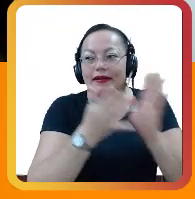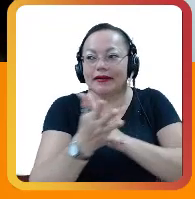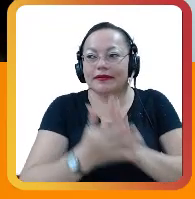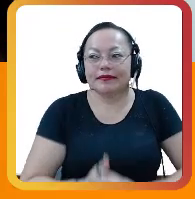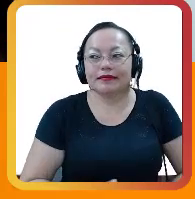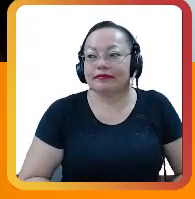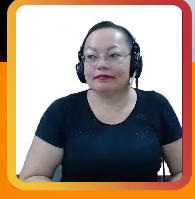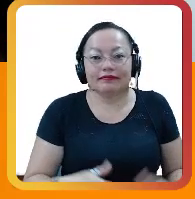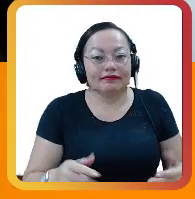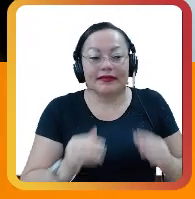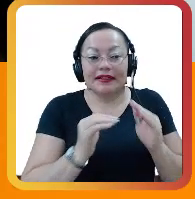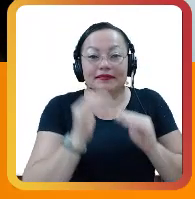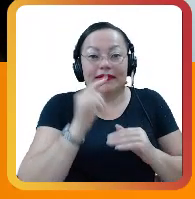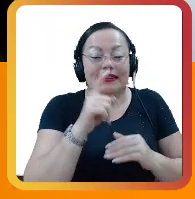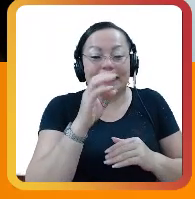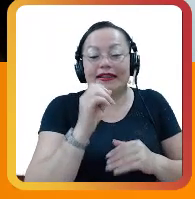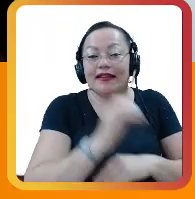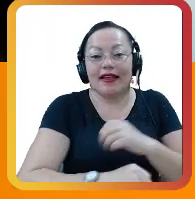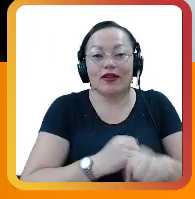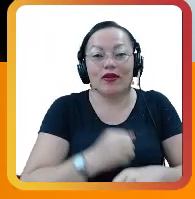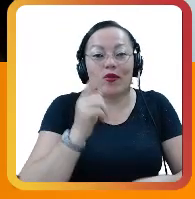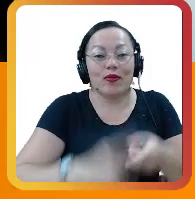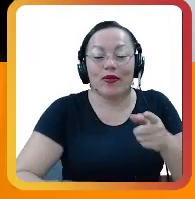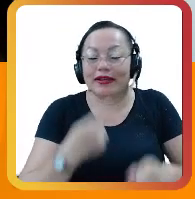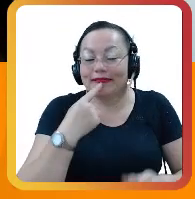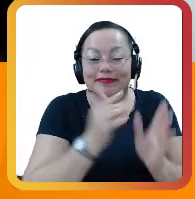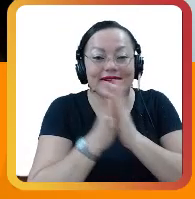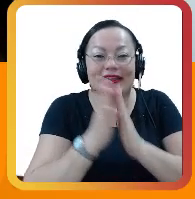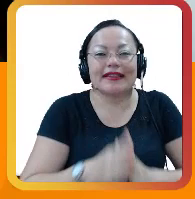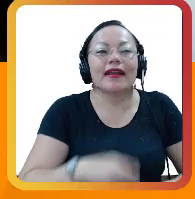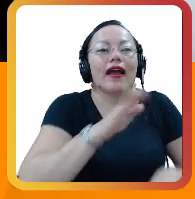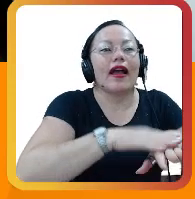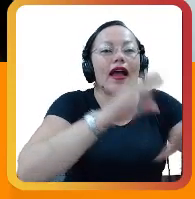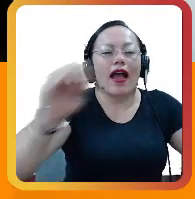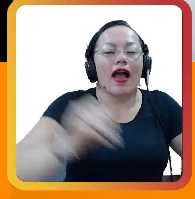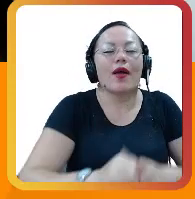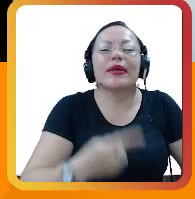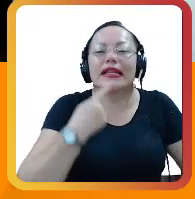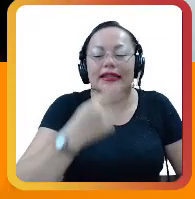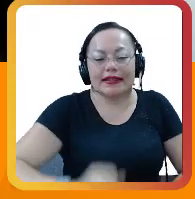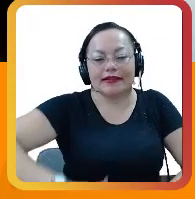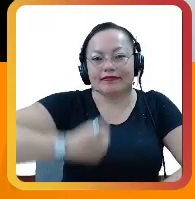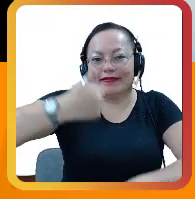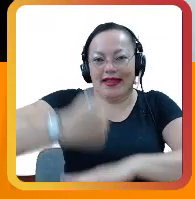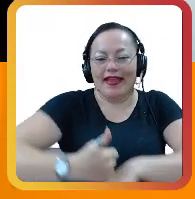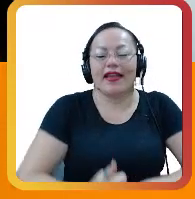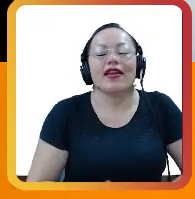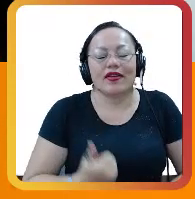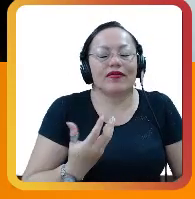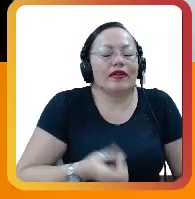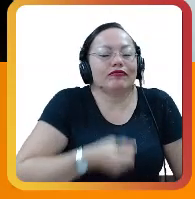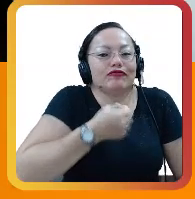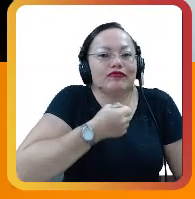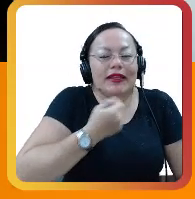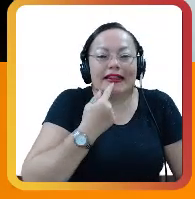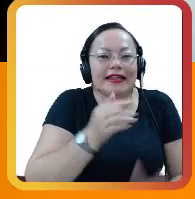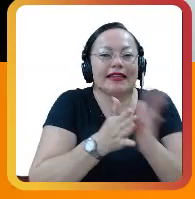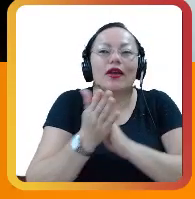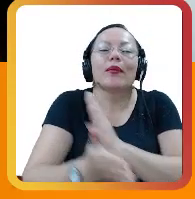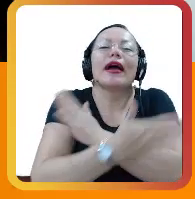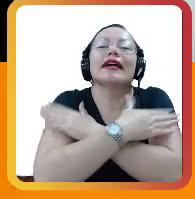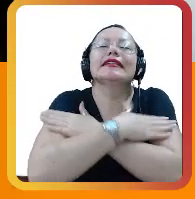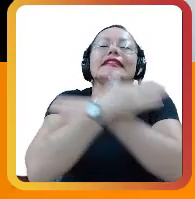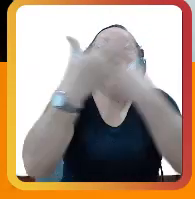tampoco pueden salir. Entonces, es lo que nos envía la jefatura de prensa para que lo tengan en cuenta. Saludos también